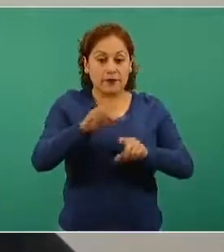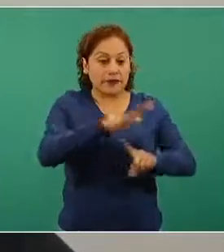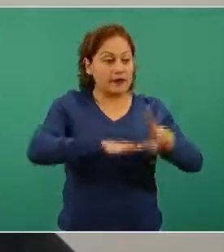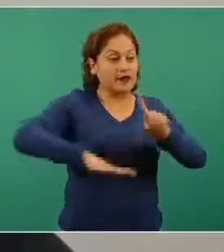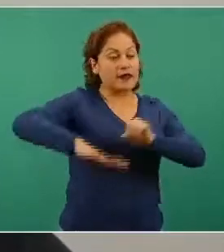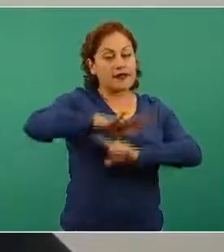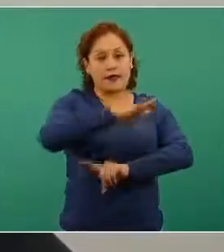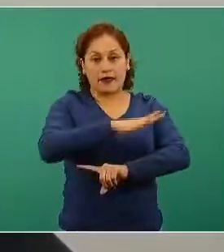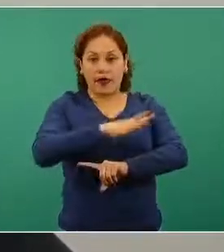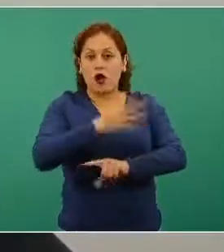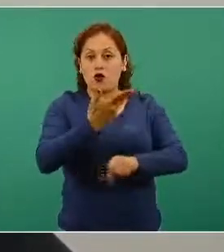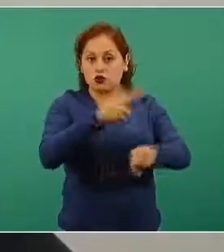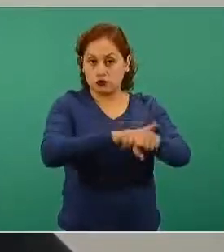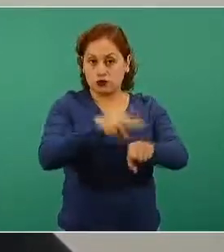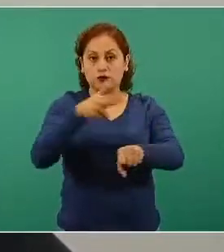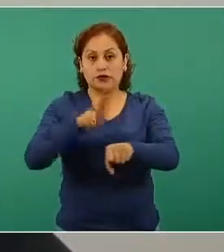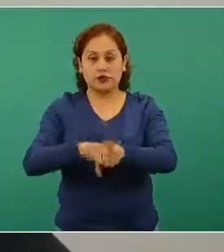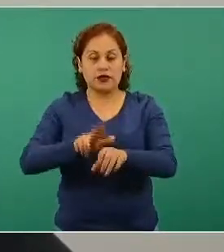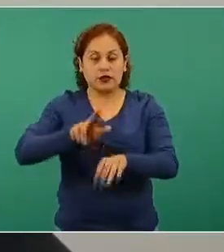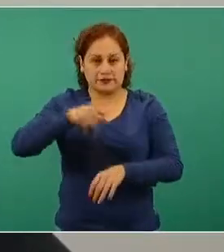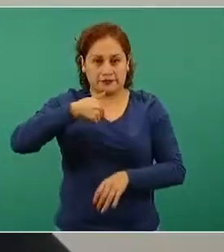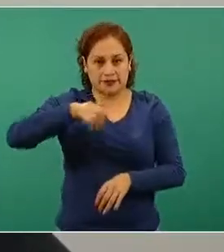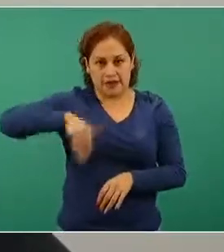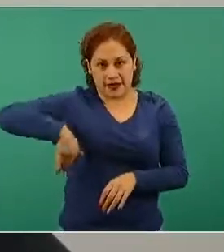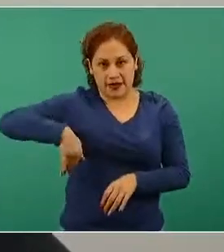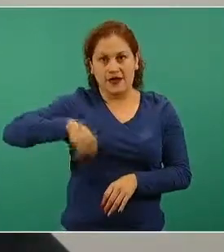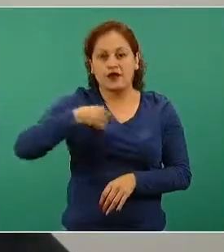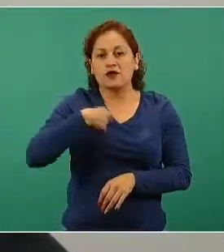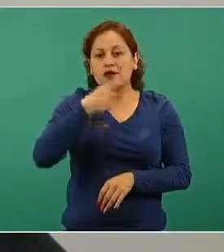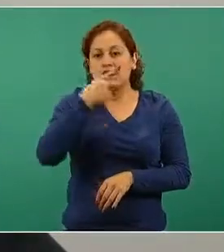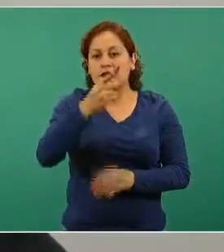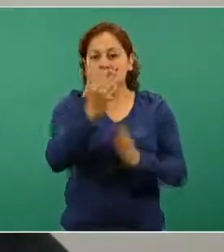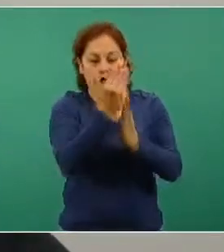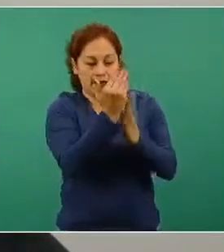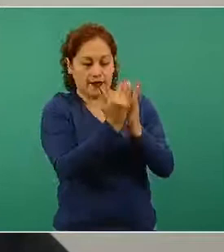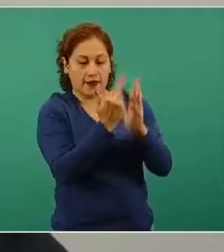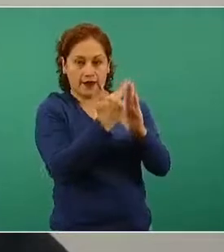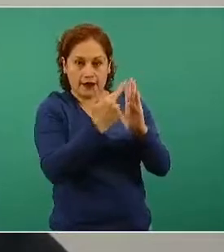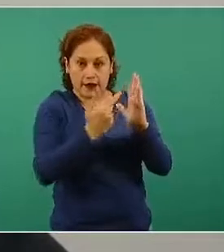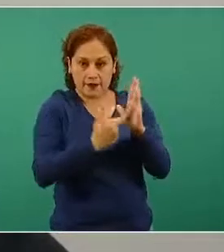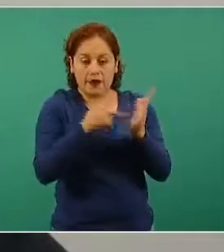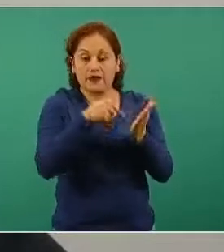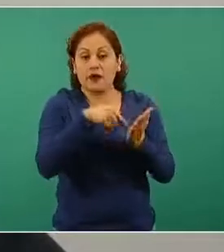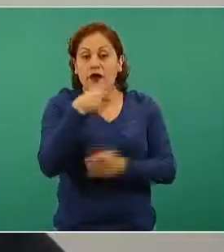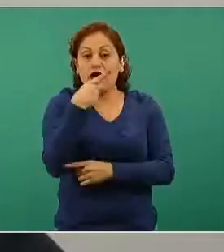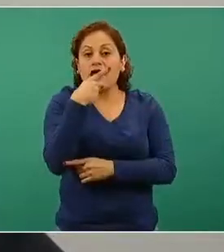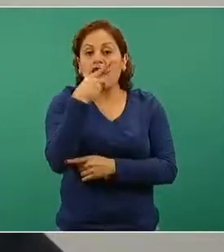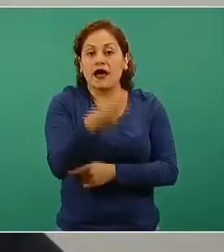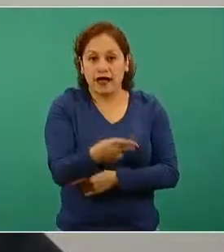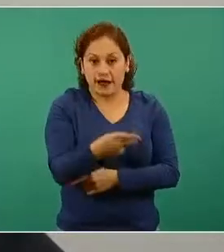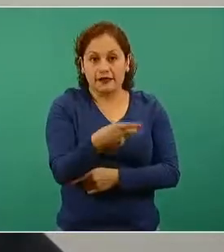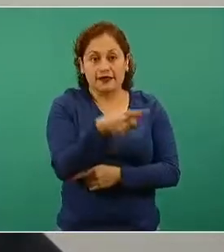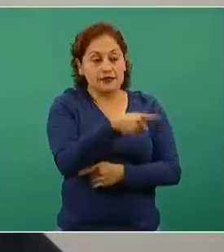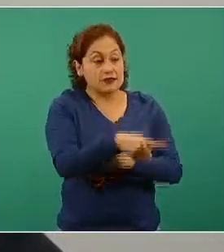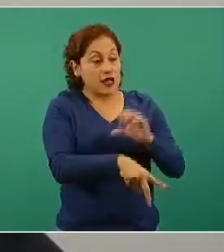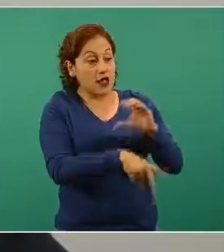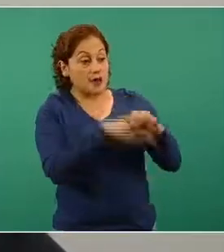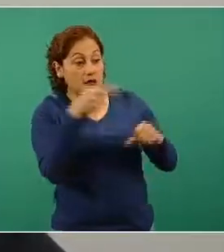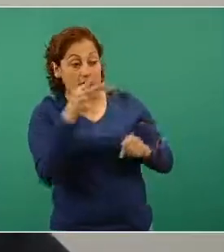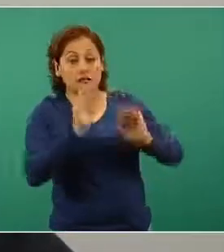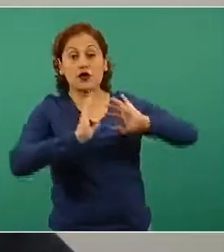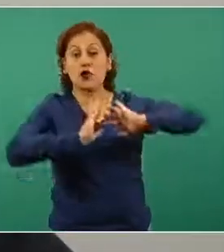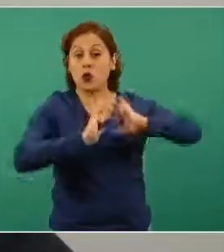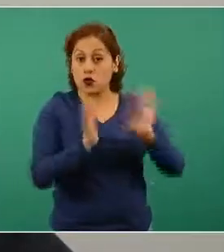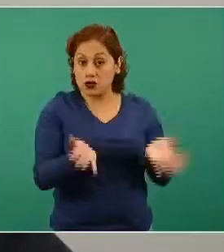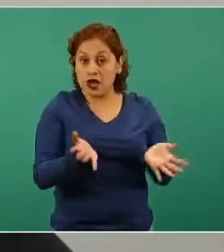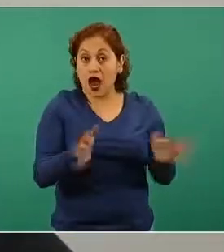hospitalaria. Como comentaba, el lineamiento no permite iniciar la reconversión hasta que una entidad está en un nivel de riesgo medio o que es el color